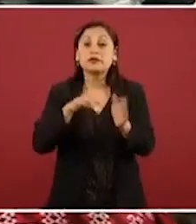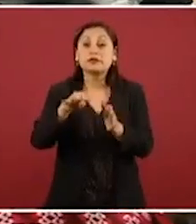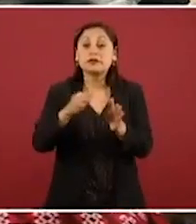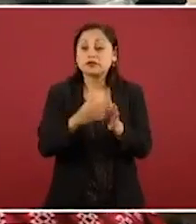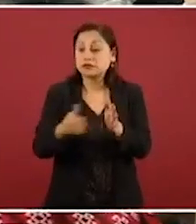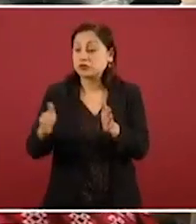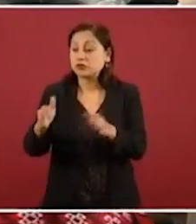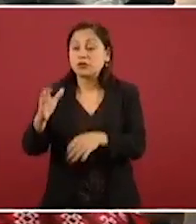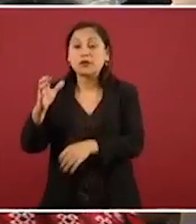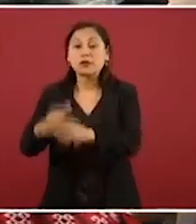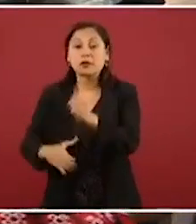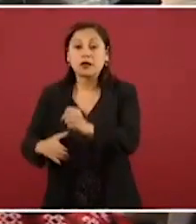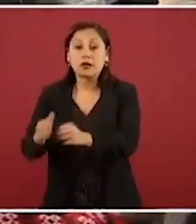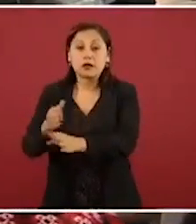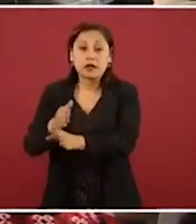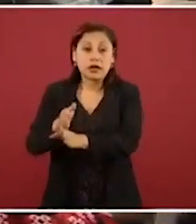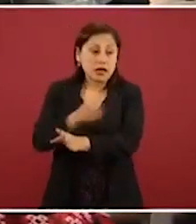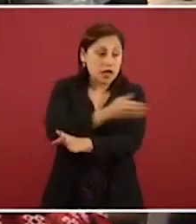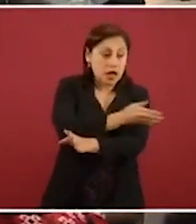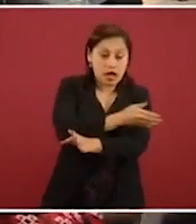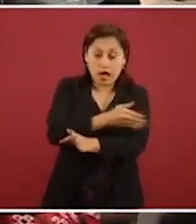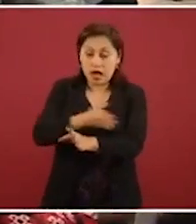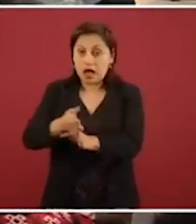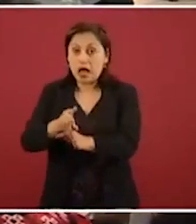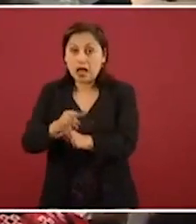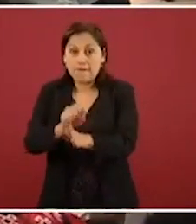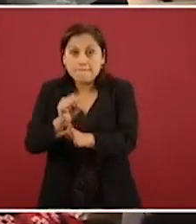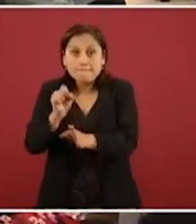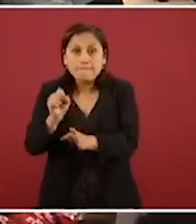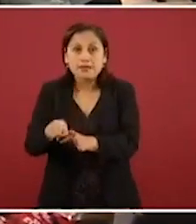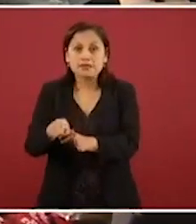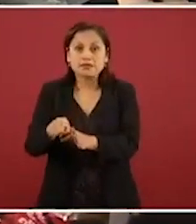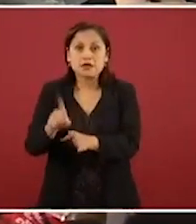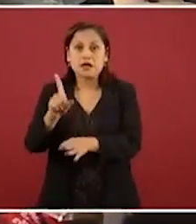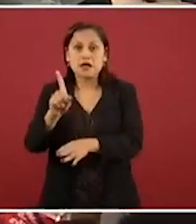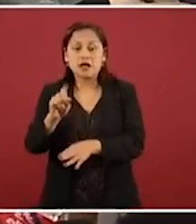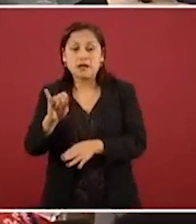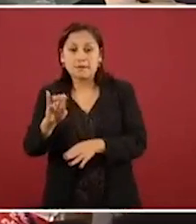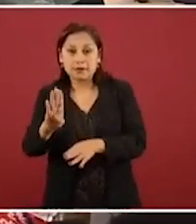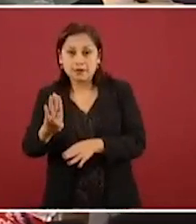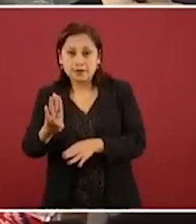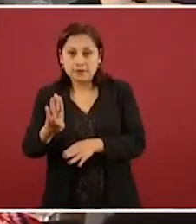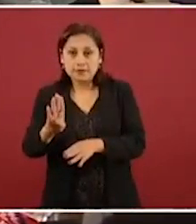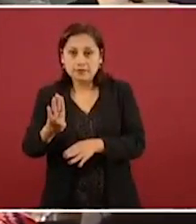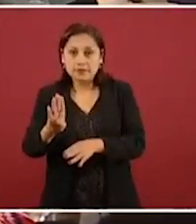con la misma deuda en términos del Producto Interno Bruto.